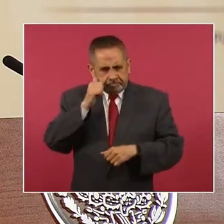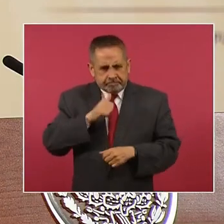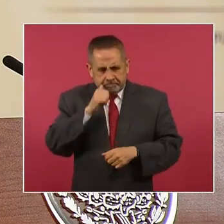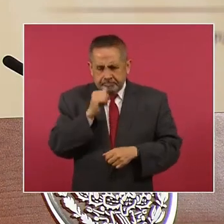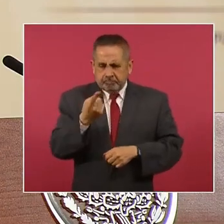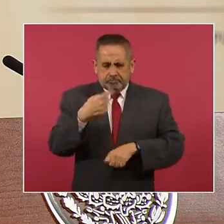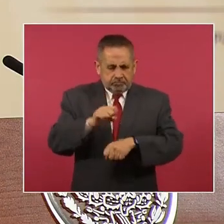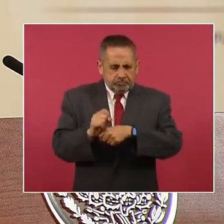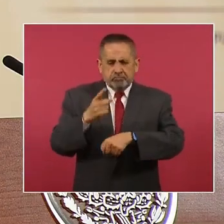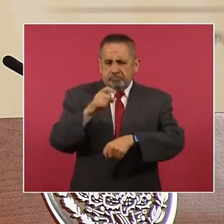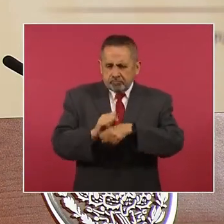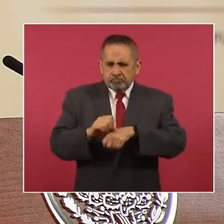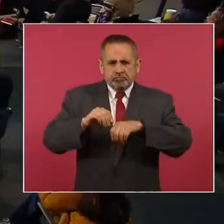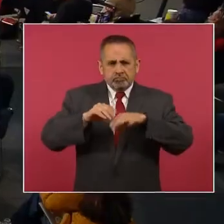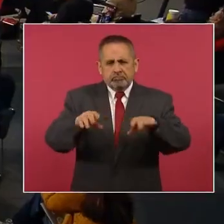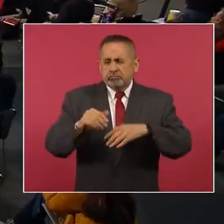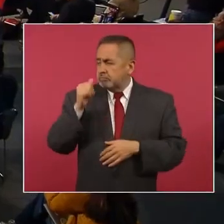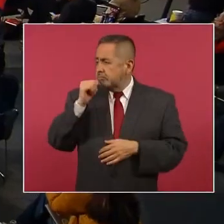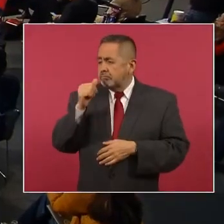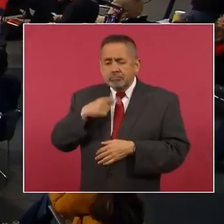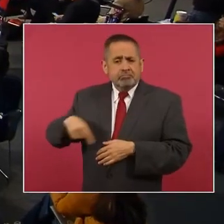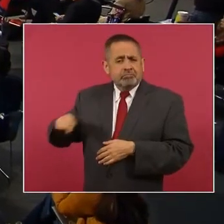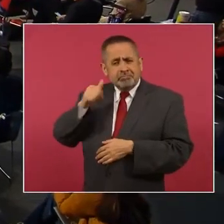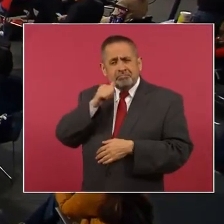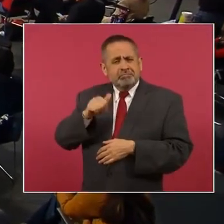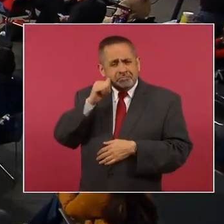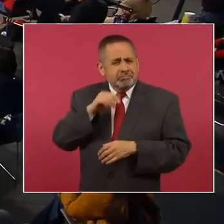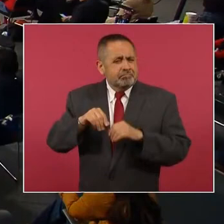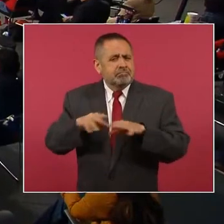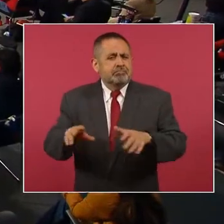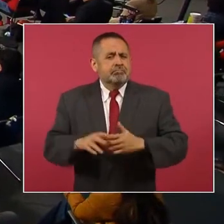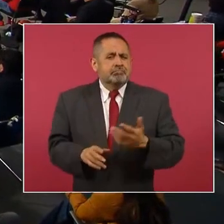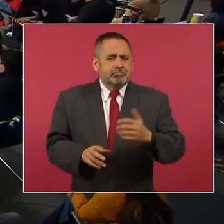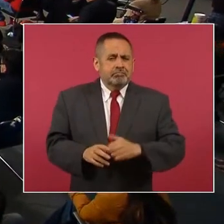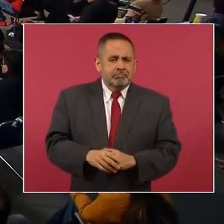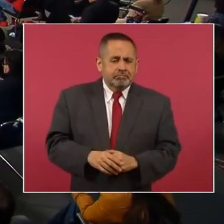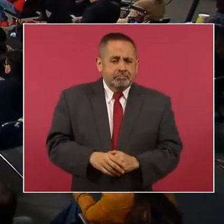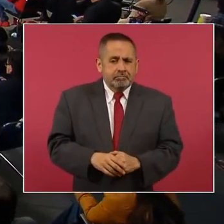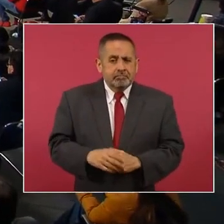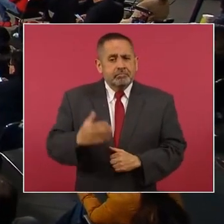cada semana, cada, ¿cómo lo hacemos? ¿Cuándo se hacía